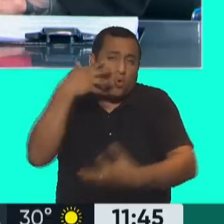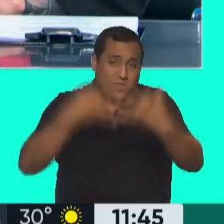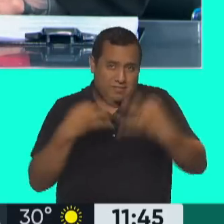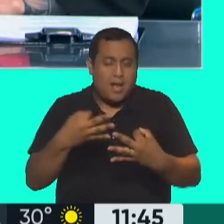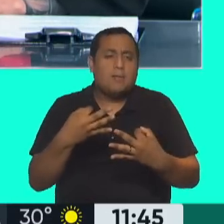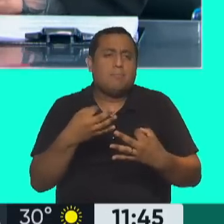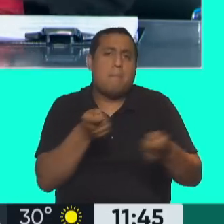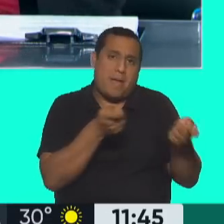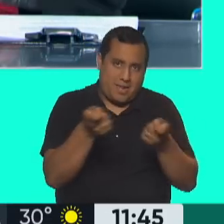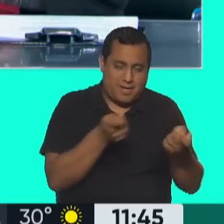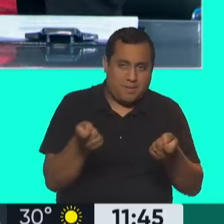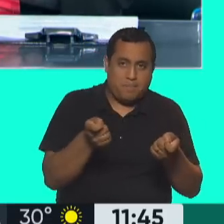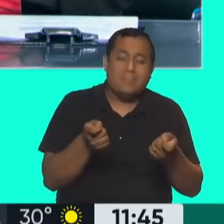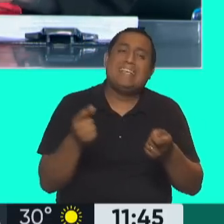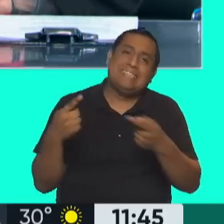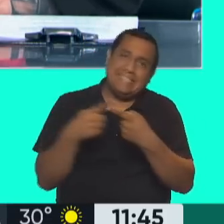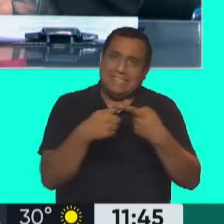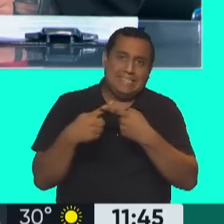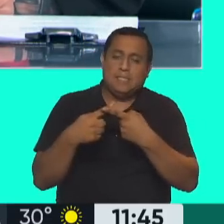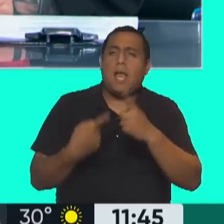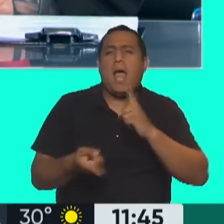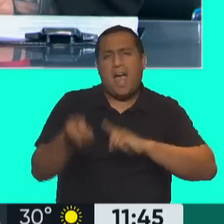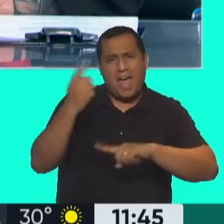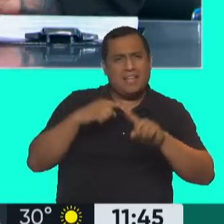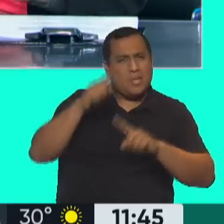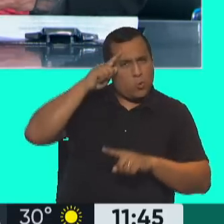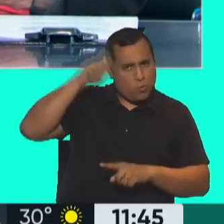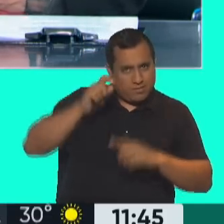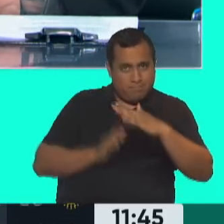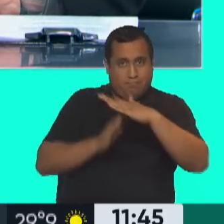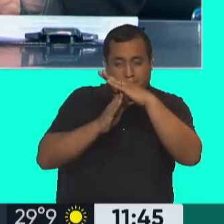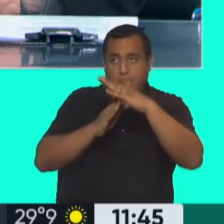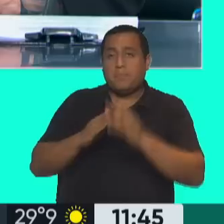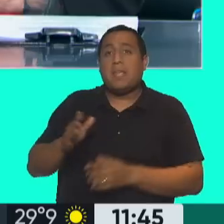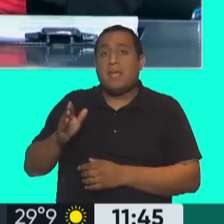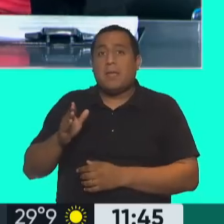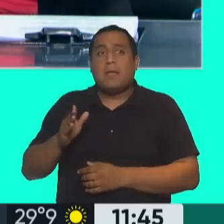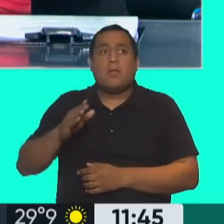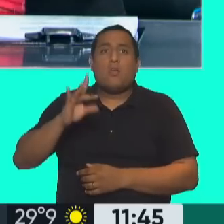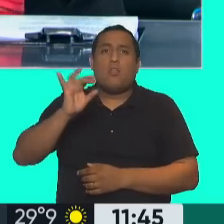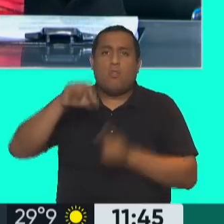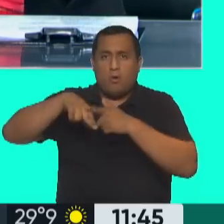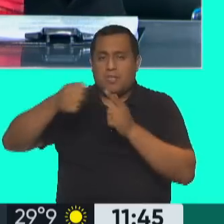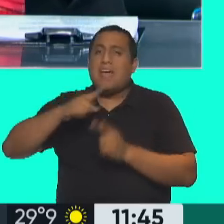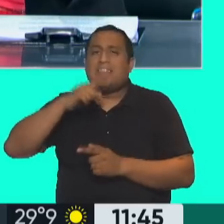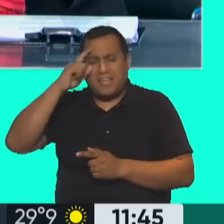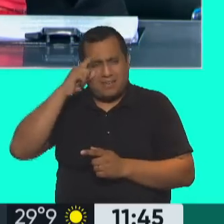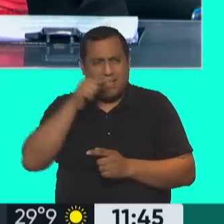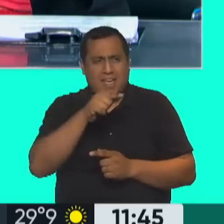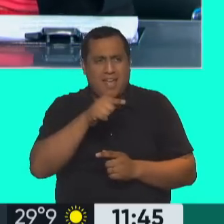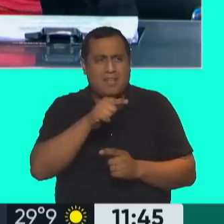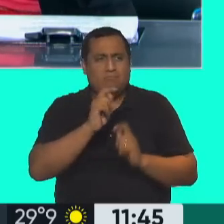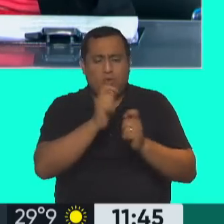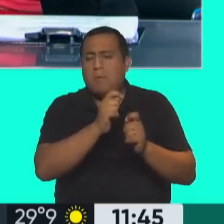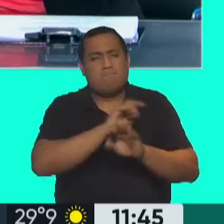la disputa política. Sabemos que hace algunos días la Corte rechazó la designación de Martín Doñate. Su mandato termina en